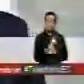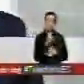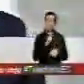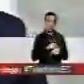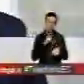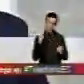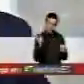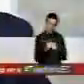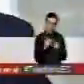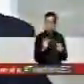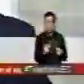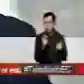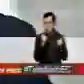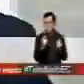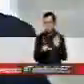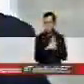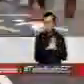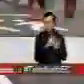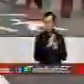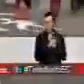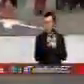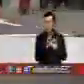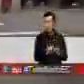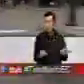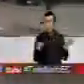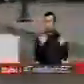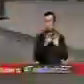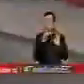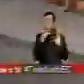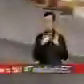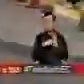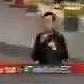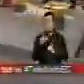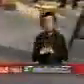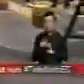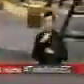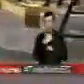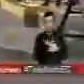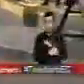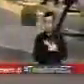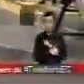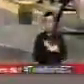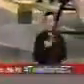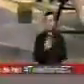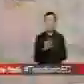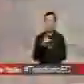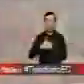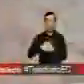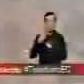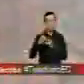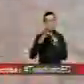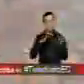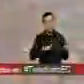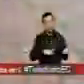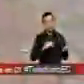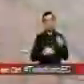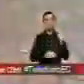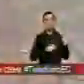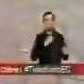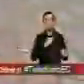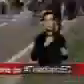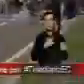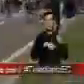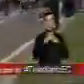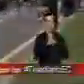que simplificarlo, habrá que hacerlo mucho más rápido en la ley con la reforma. En el caso de que un ciudadano extranjero esté involucrado en asesinato, se